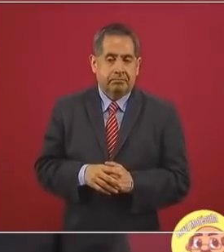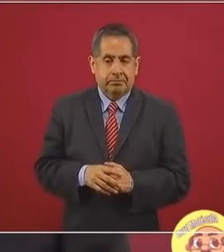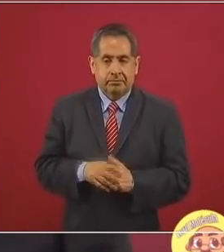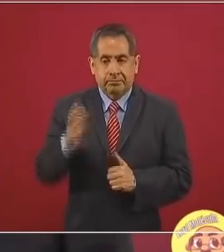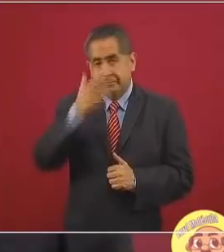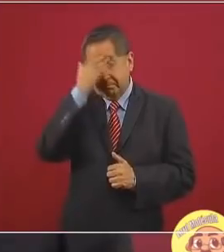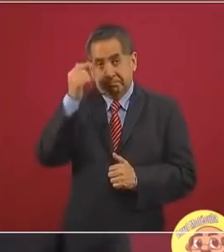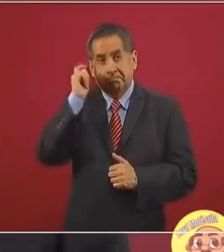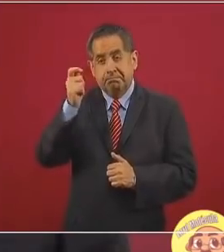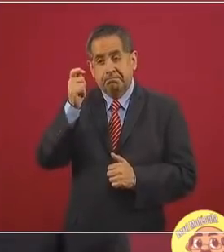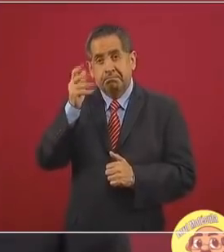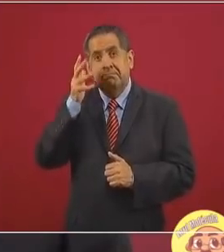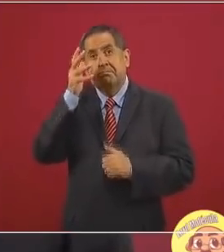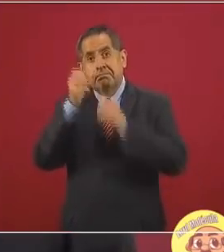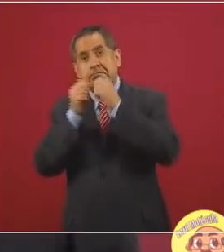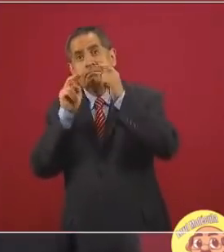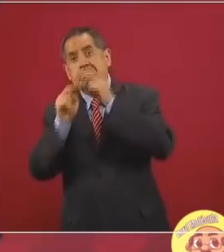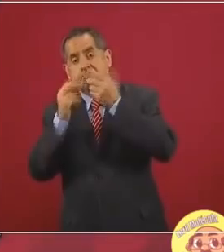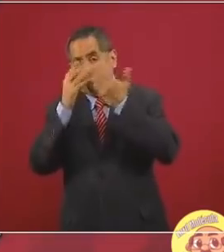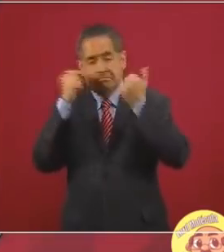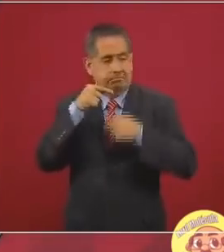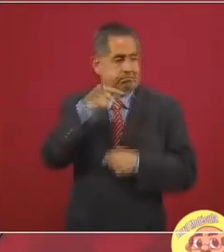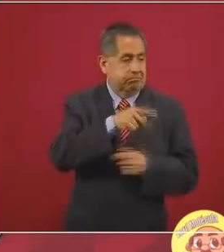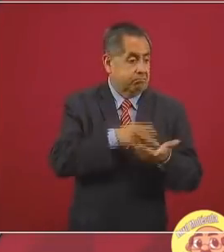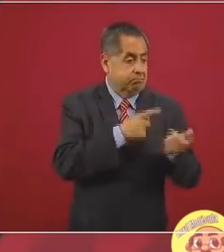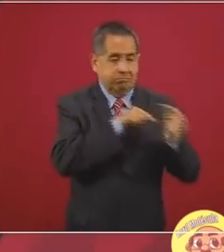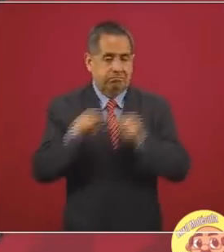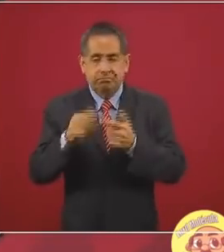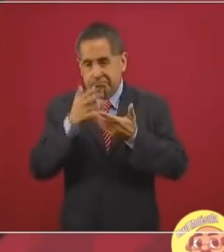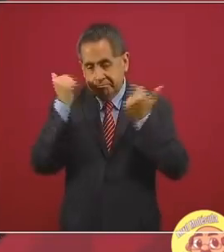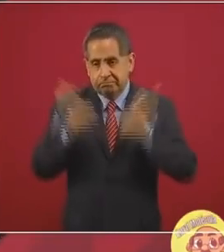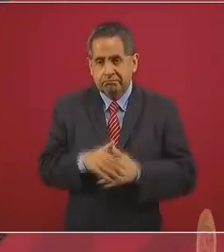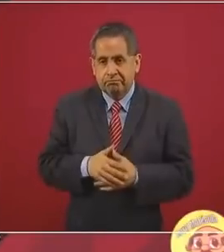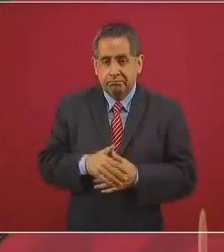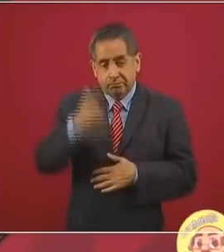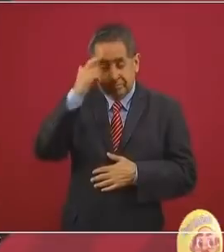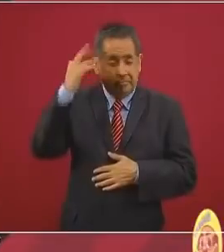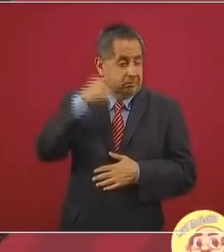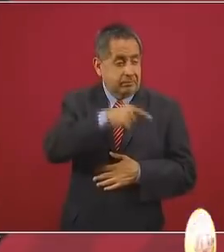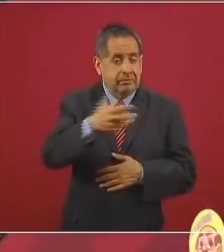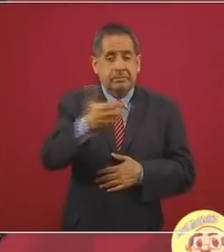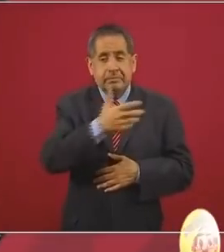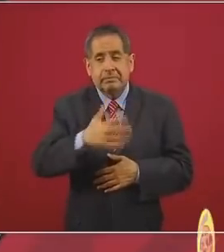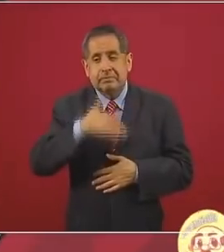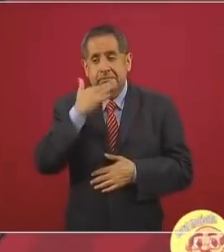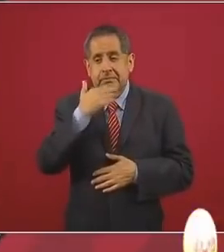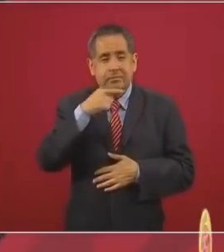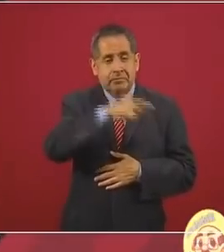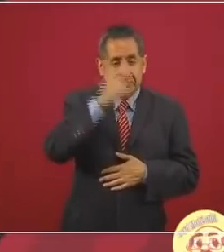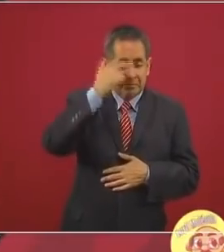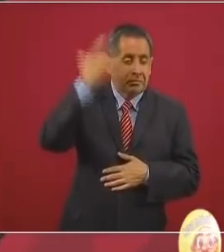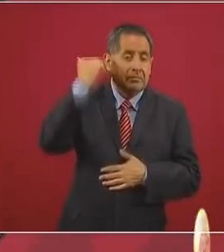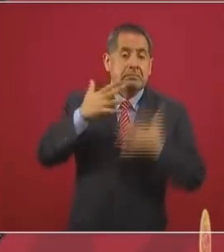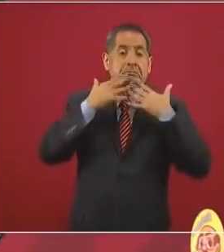no se puede decir que no regrese el conservadurismo, porque después de lo que hicieron cuando fueron a buscar a